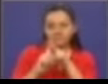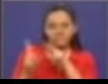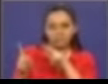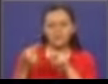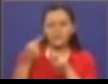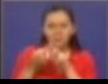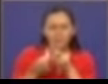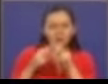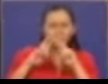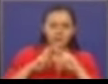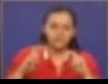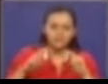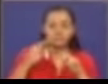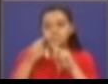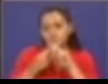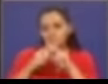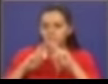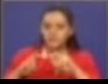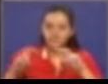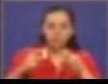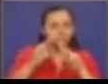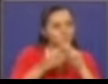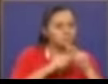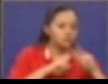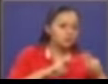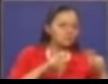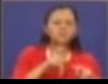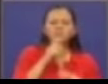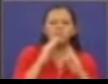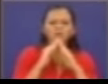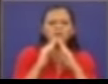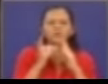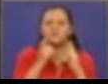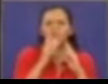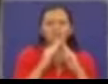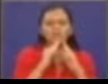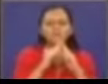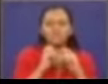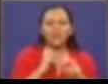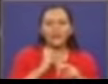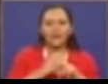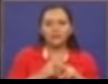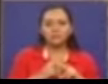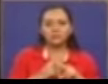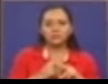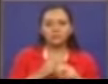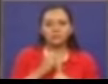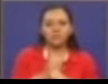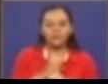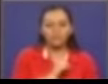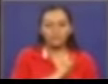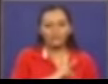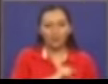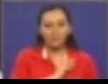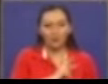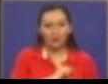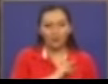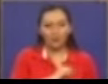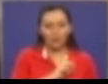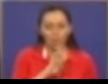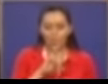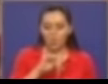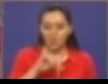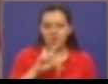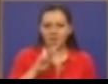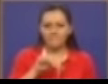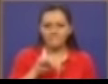de investigación para determinar que este chalet pertenecía a los ex accionistas de Filambanco, William y Roberto Isaías, aquellos